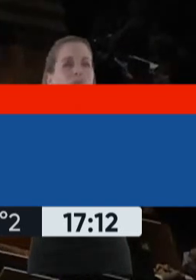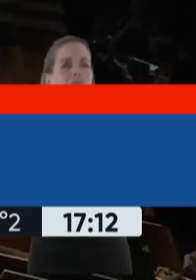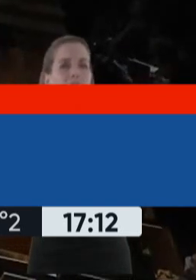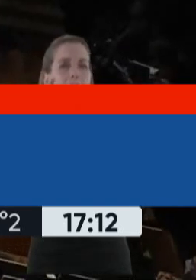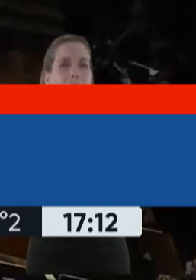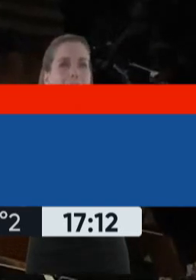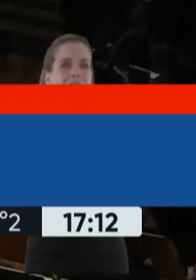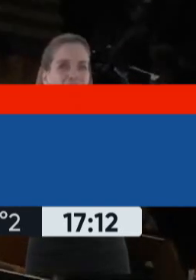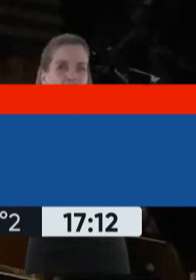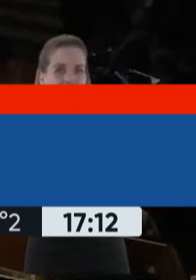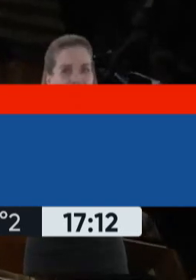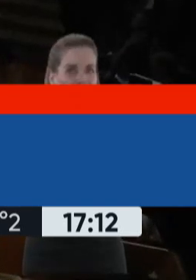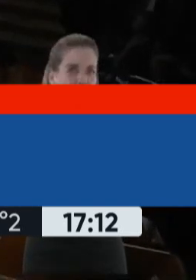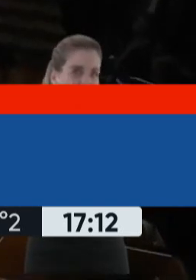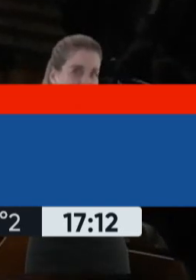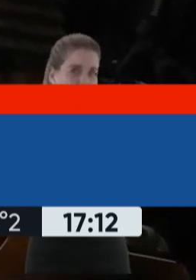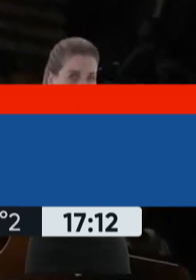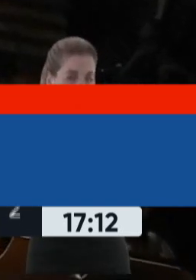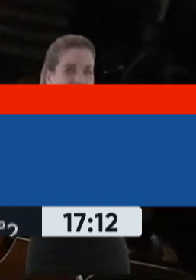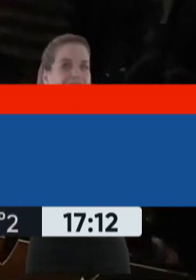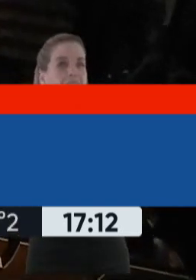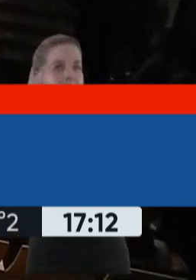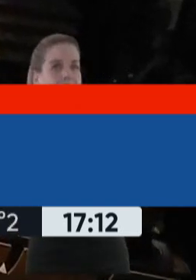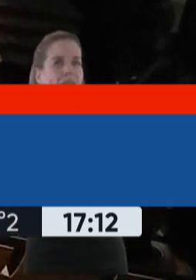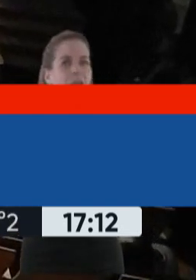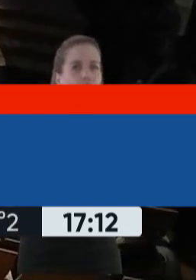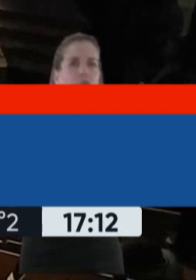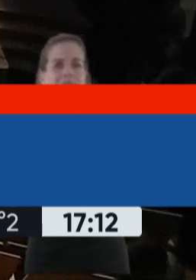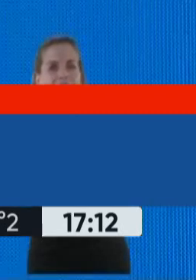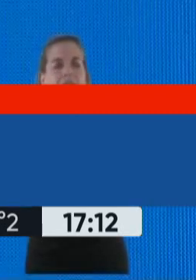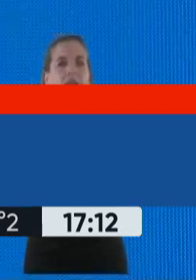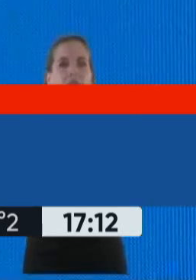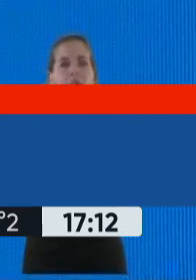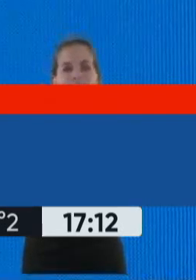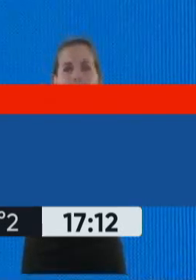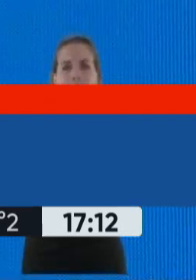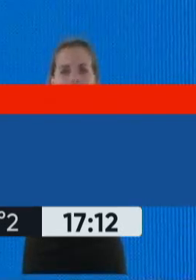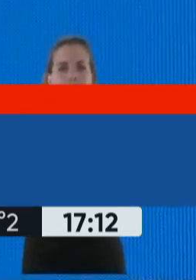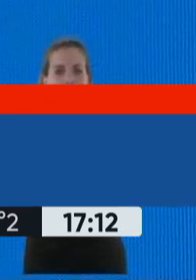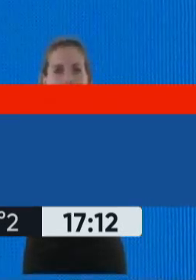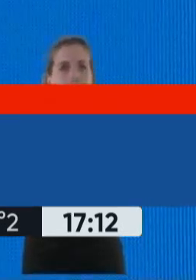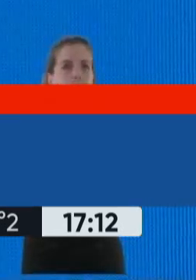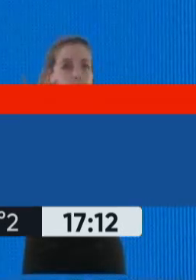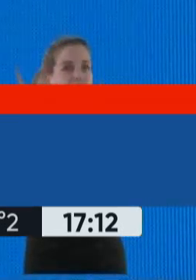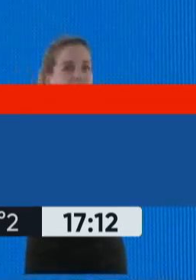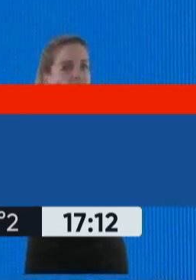las mismas personas que querían lograr el mismo objetivo. Pero claro, ¿cómo se filmaba